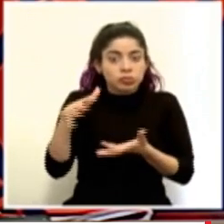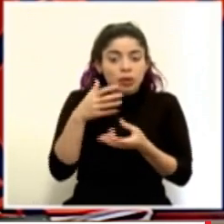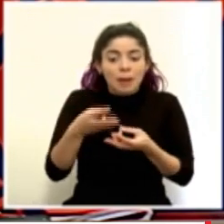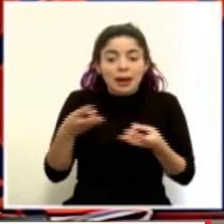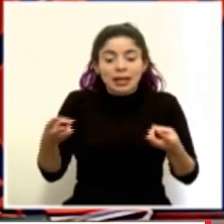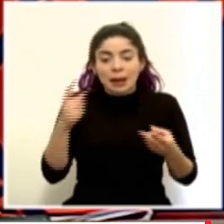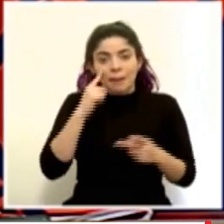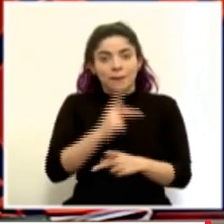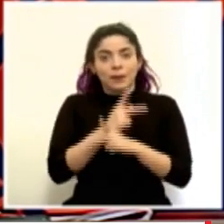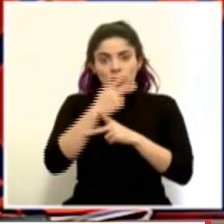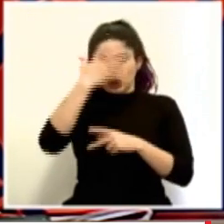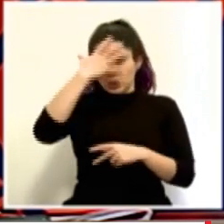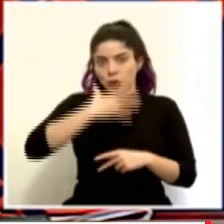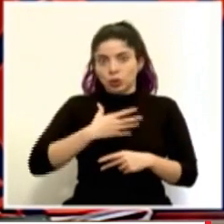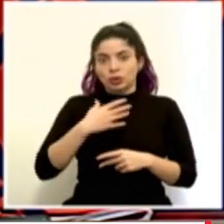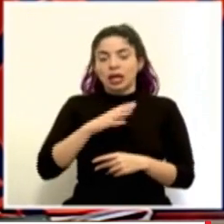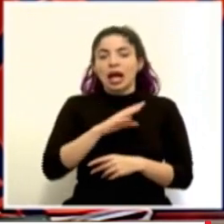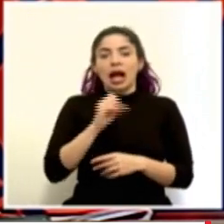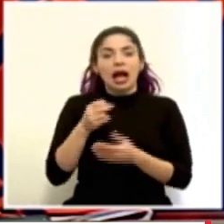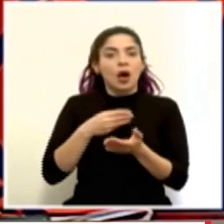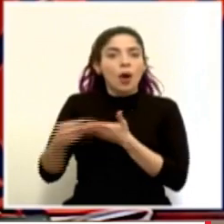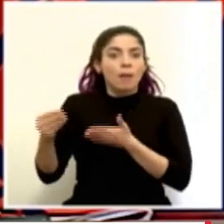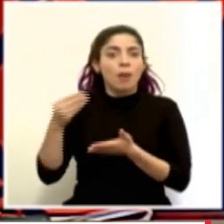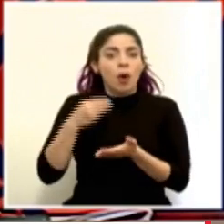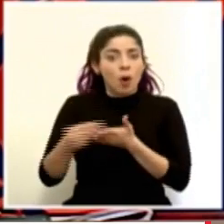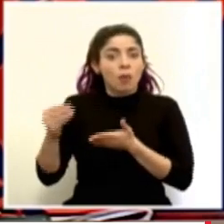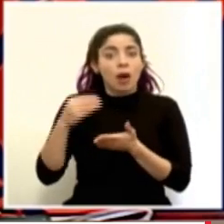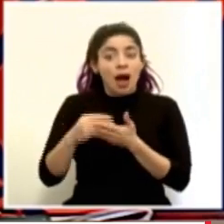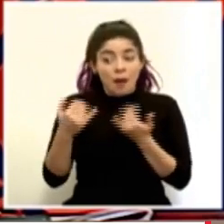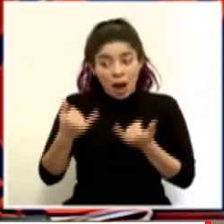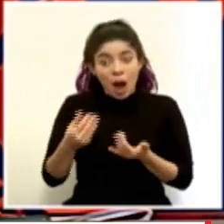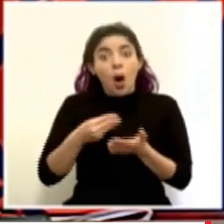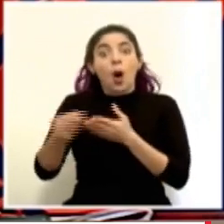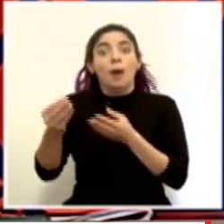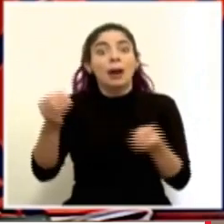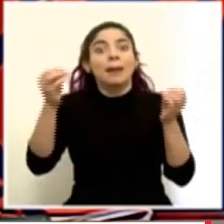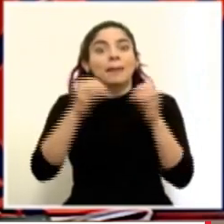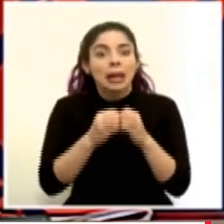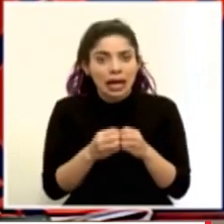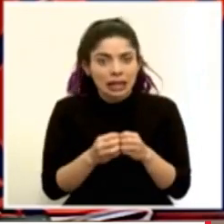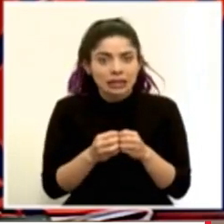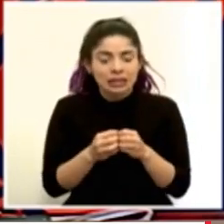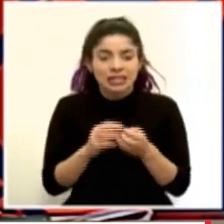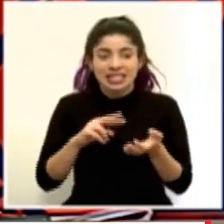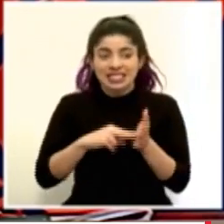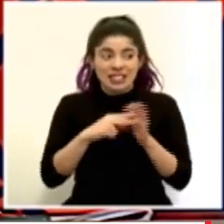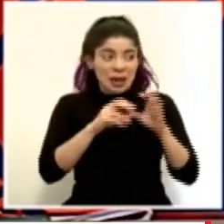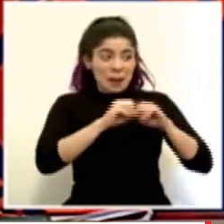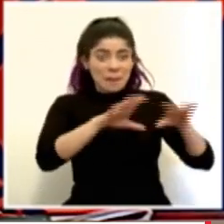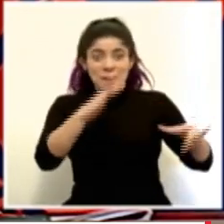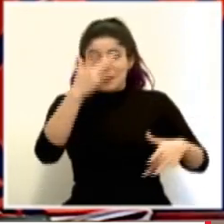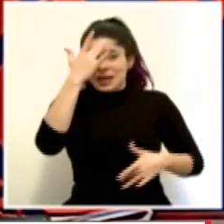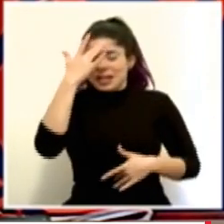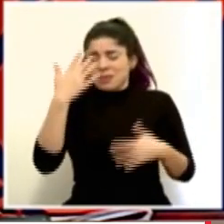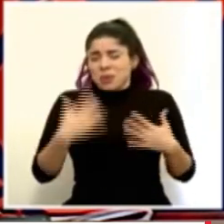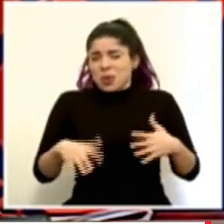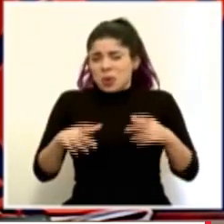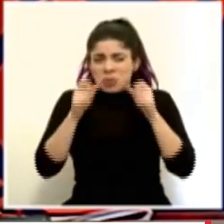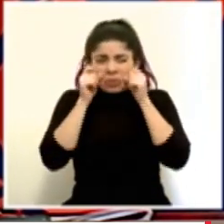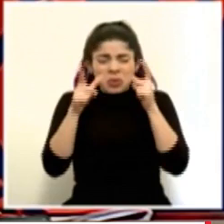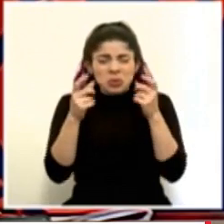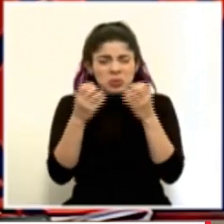artículos de protección personal que adquiere la institución y estamos comprando aún más. O sea, en una pandemia es impresionante